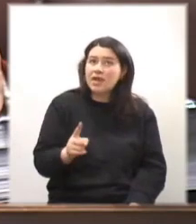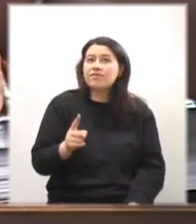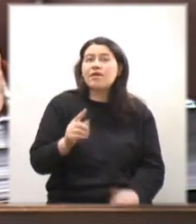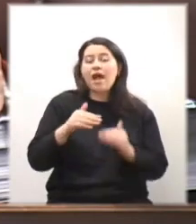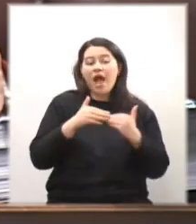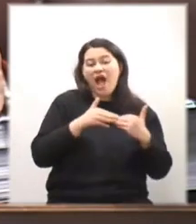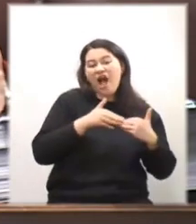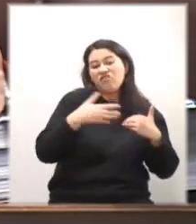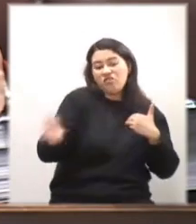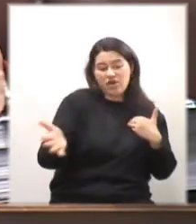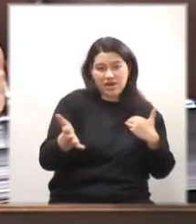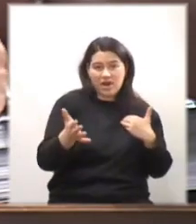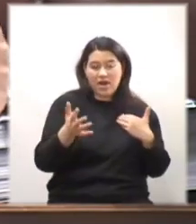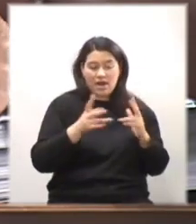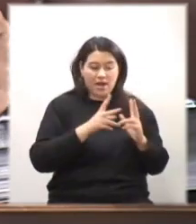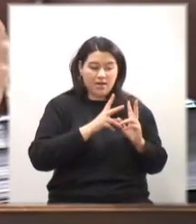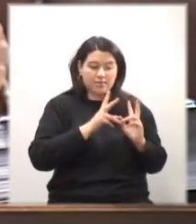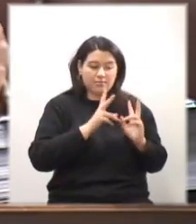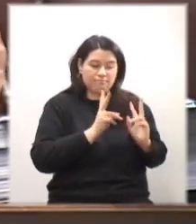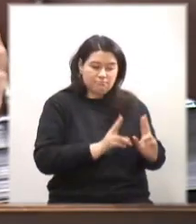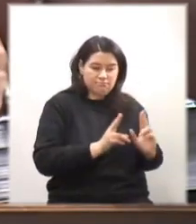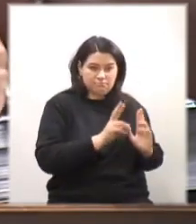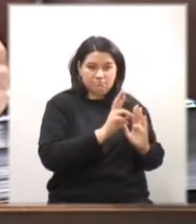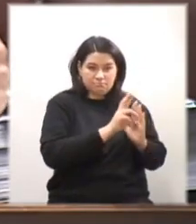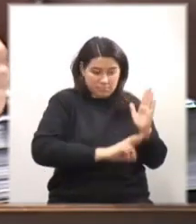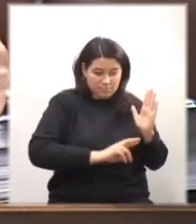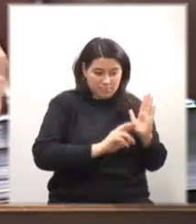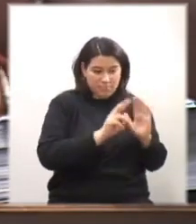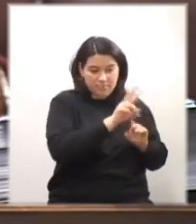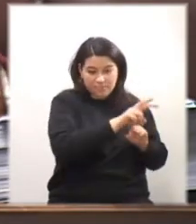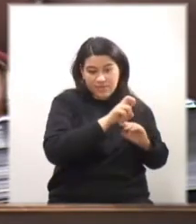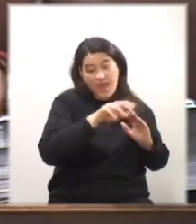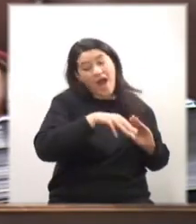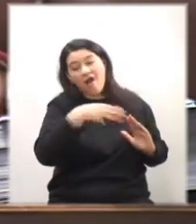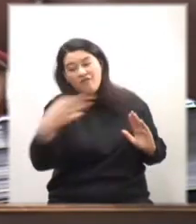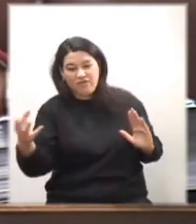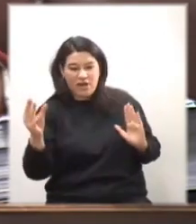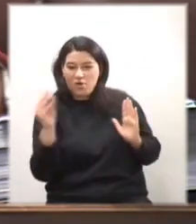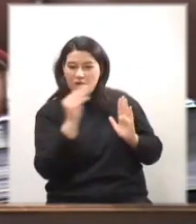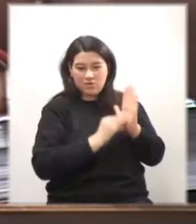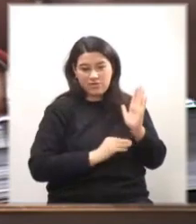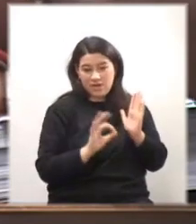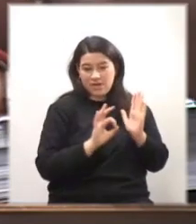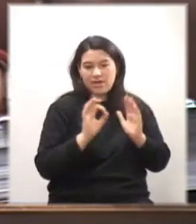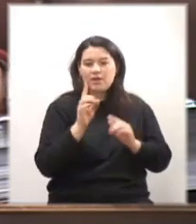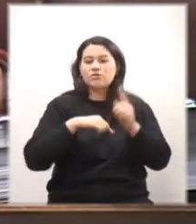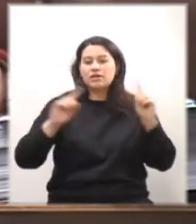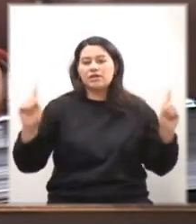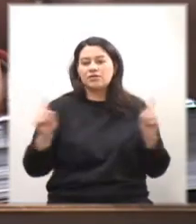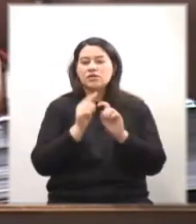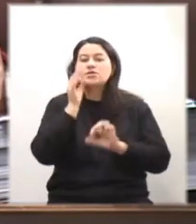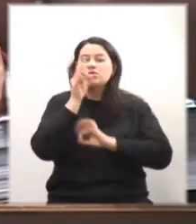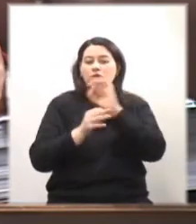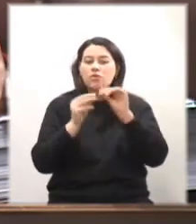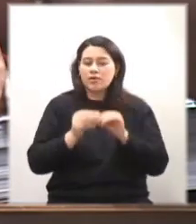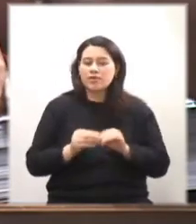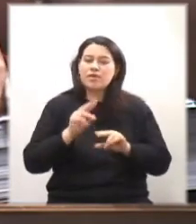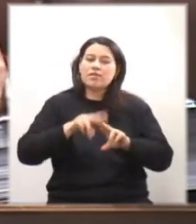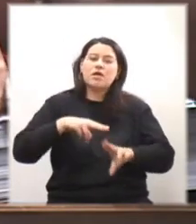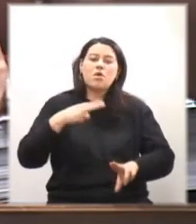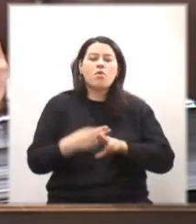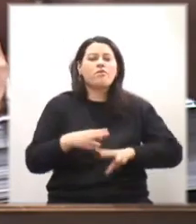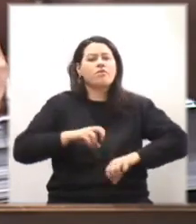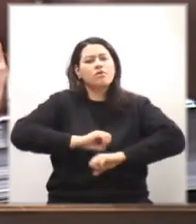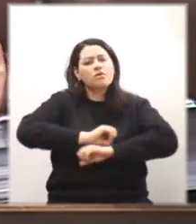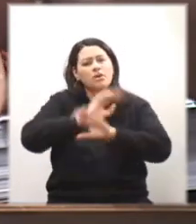por fuera del perímetro de la regla fiscal. En resumen, esta rendición de cuentas volvió a dejar